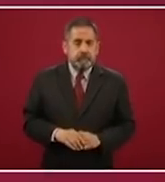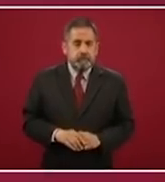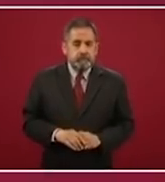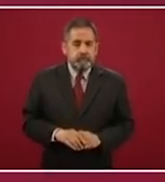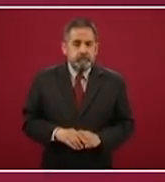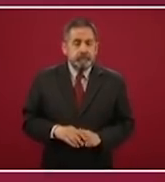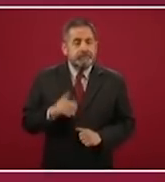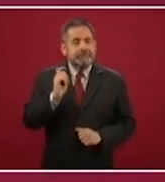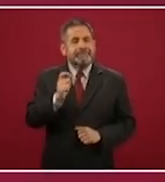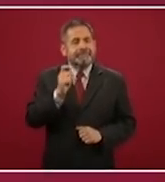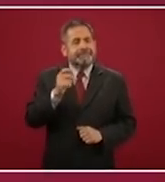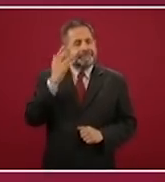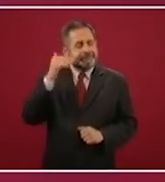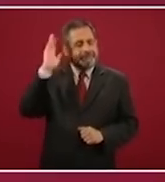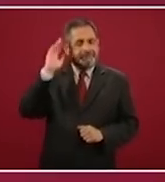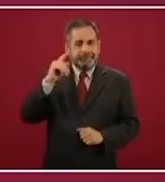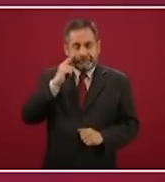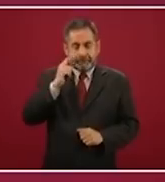Se llegó al caso